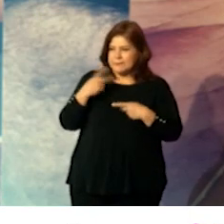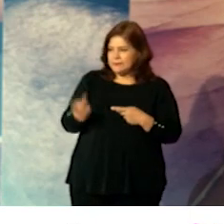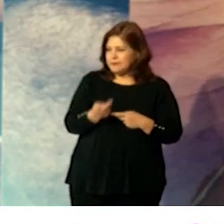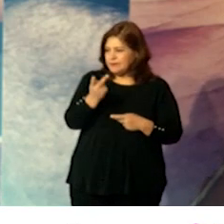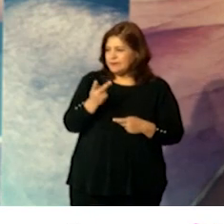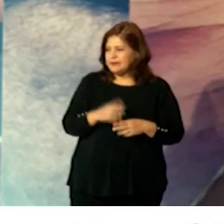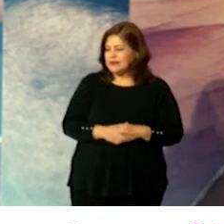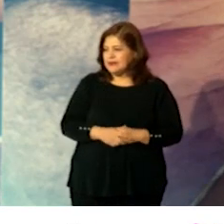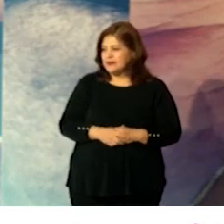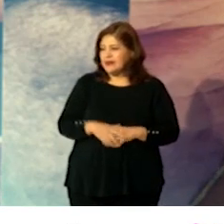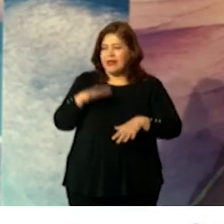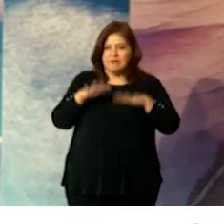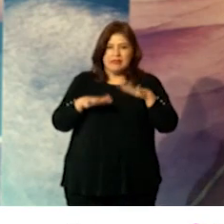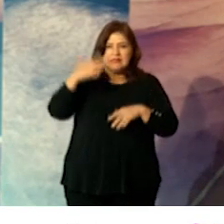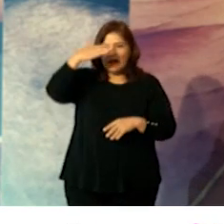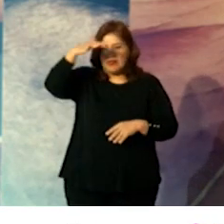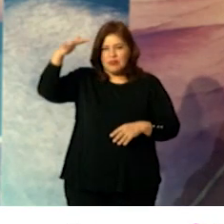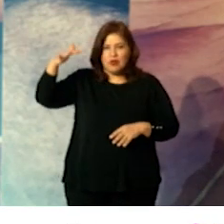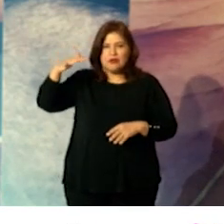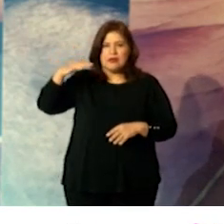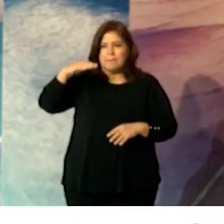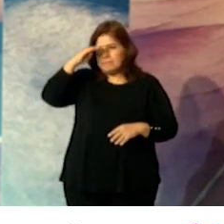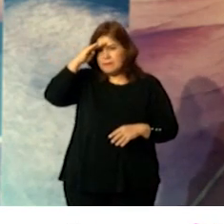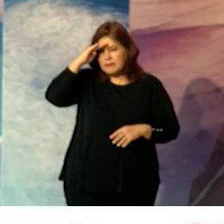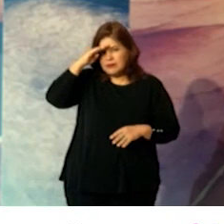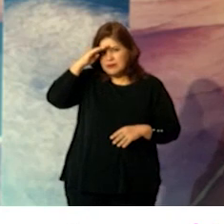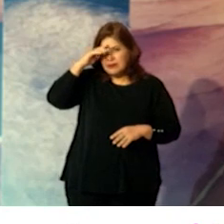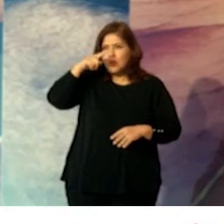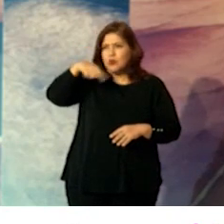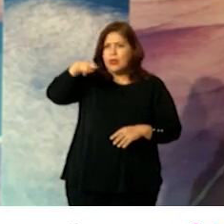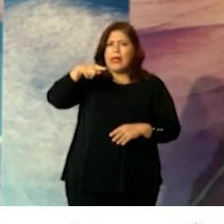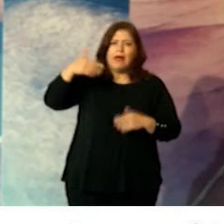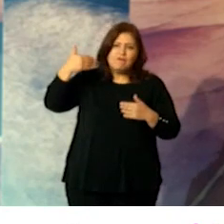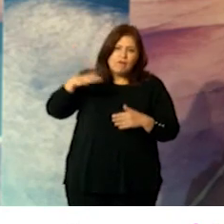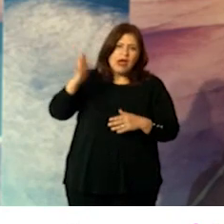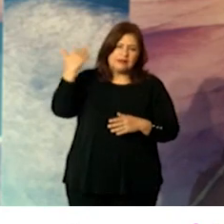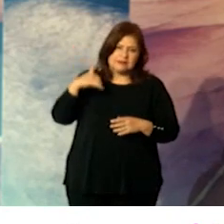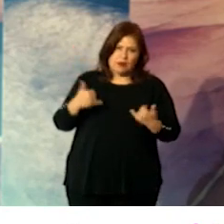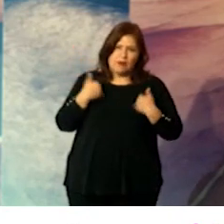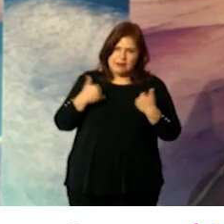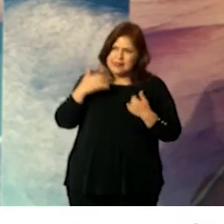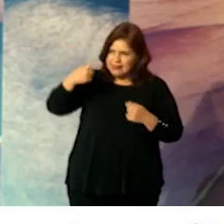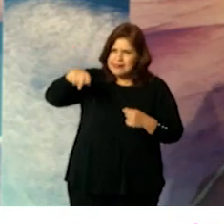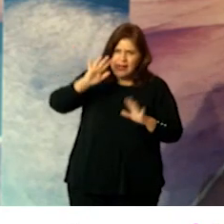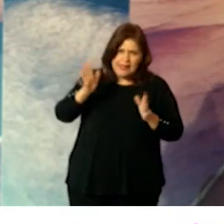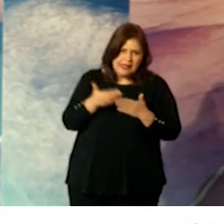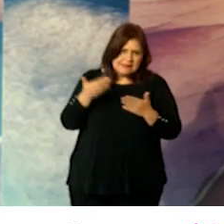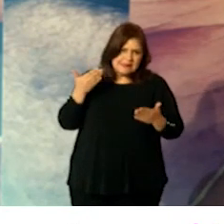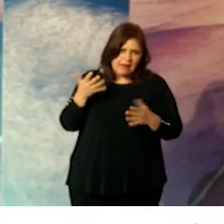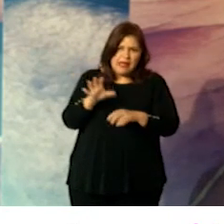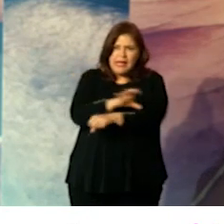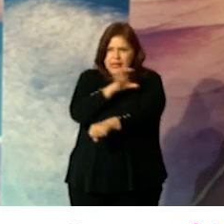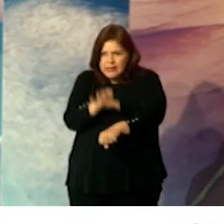veces falta en los adultos el pensamiento de que ustedes fueran jóvenes. Y ustedes saben la